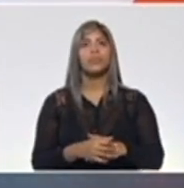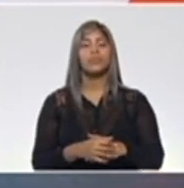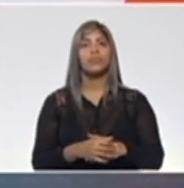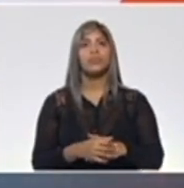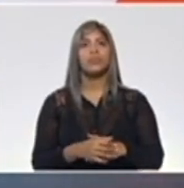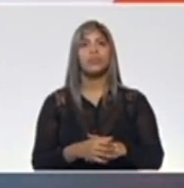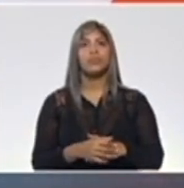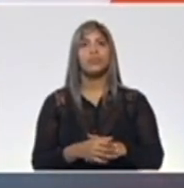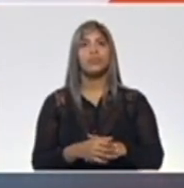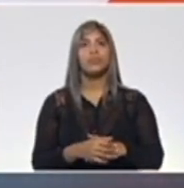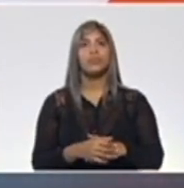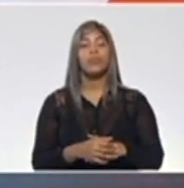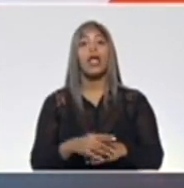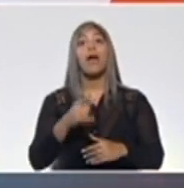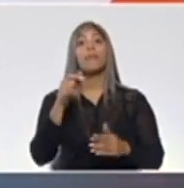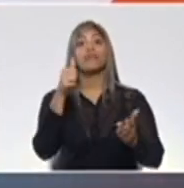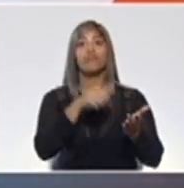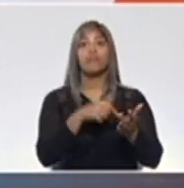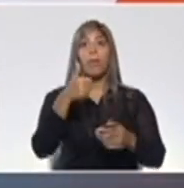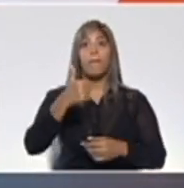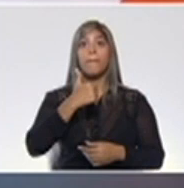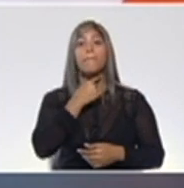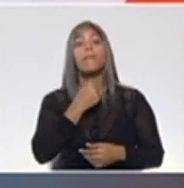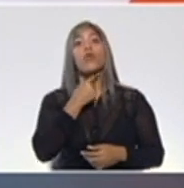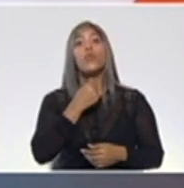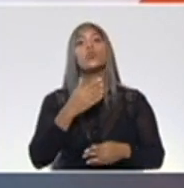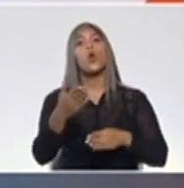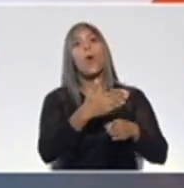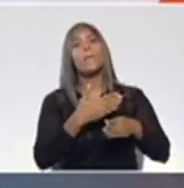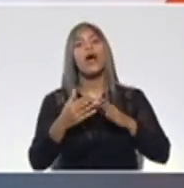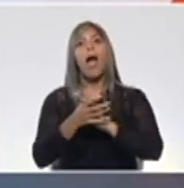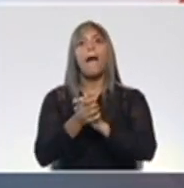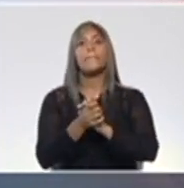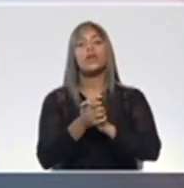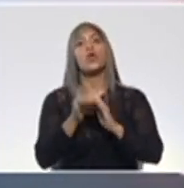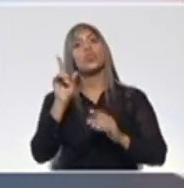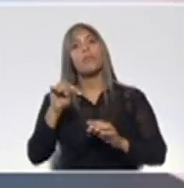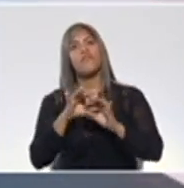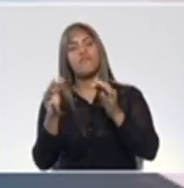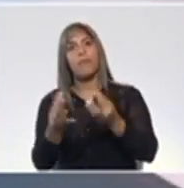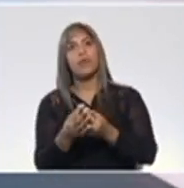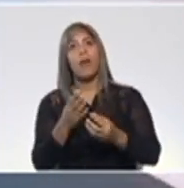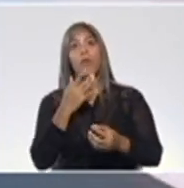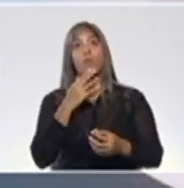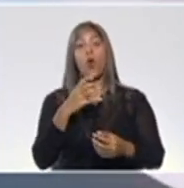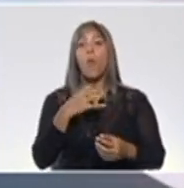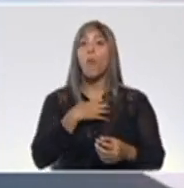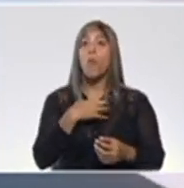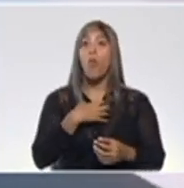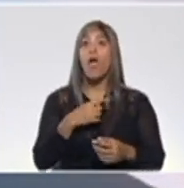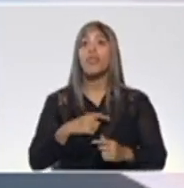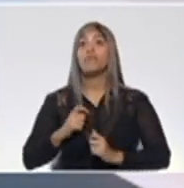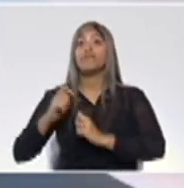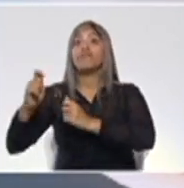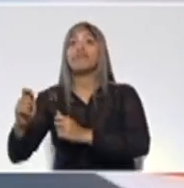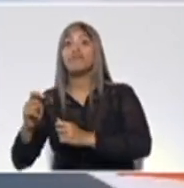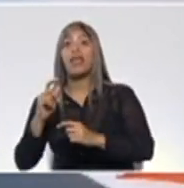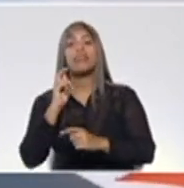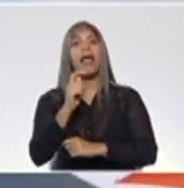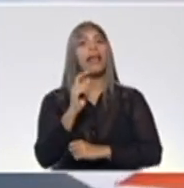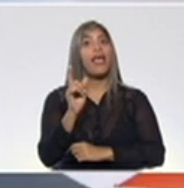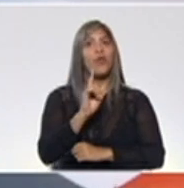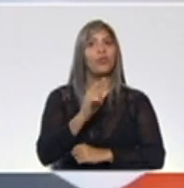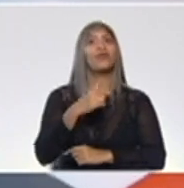pero eso sí, le dan me gusta y lo comparten con amigos y familiares. Lo que sí no pueden compartir son las asignaciones y tareas que nos dieron